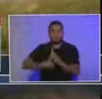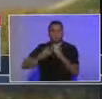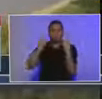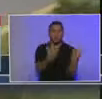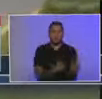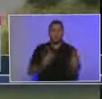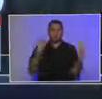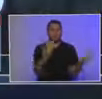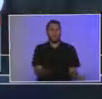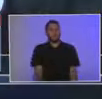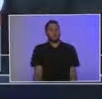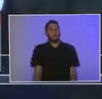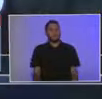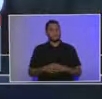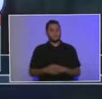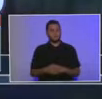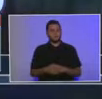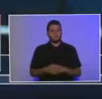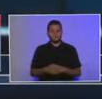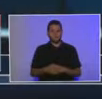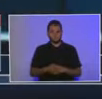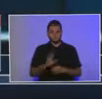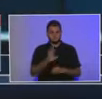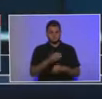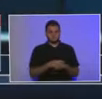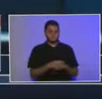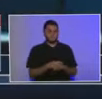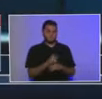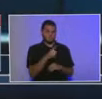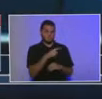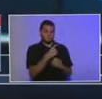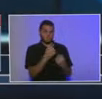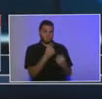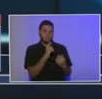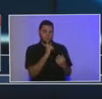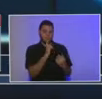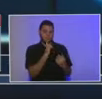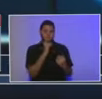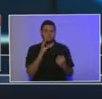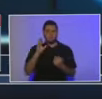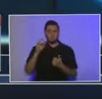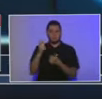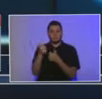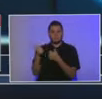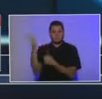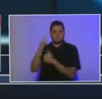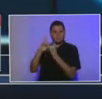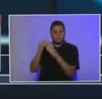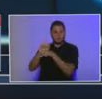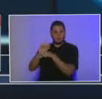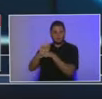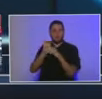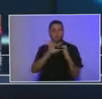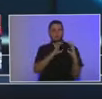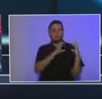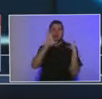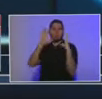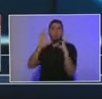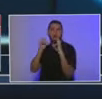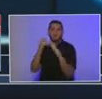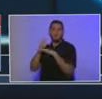algo rapidito. Le están echando mucha responsabilidad que la tiene Carlos Rivera en el caso de los menores. Pero tenía